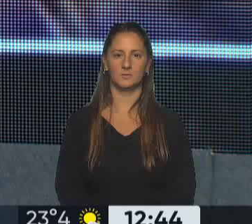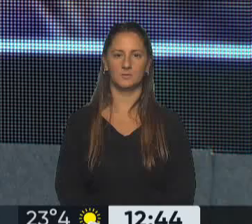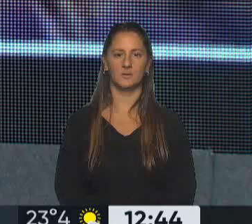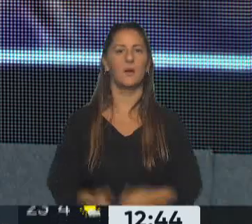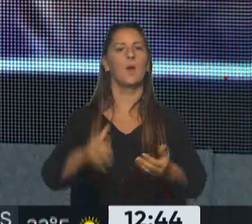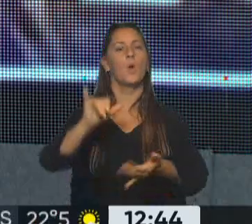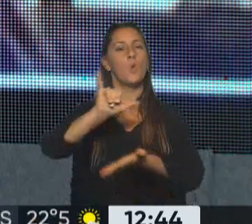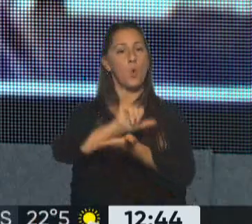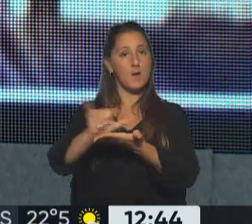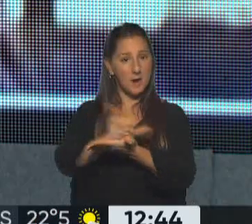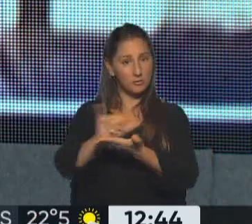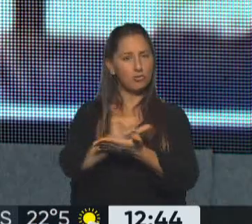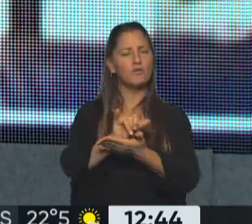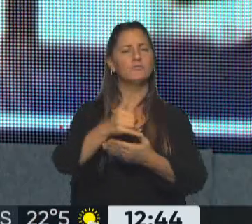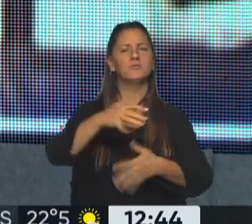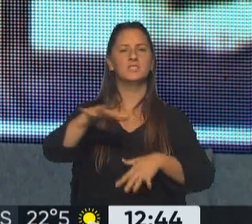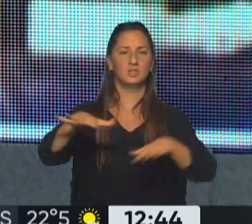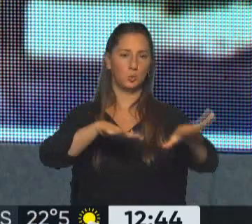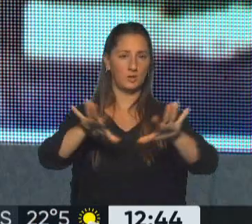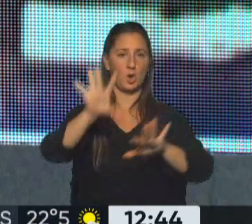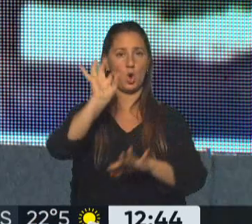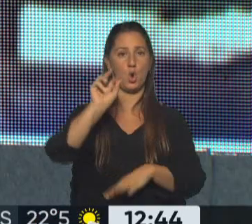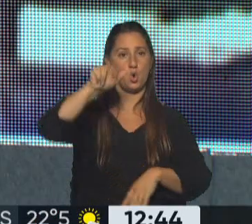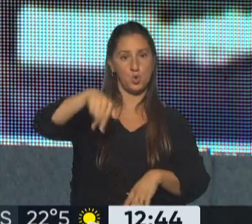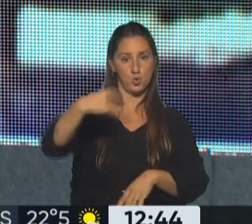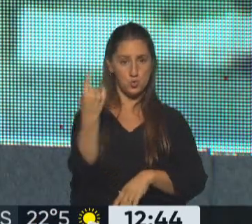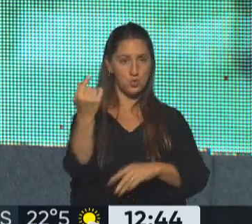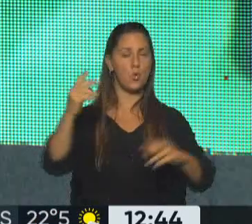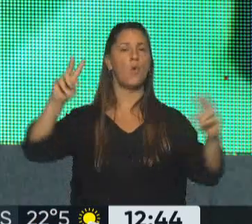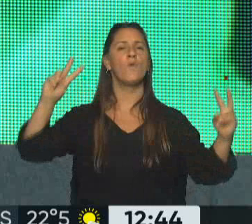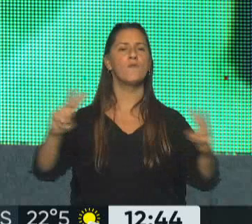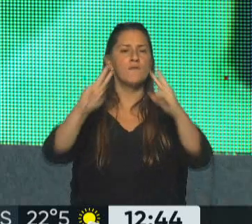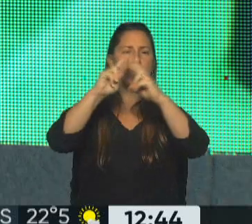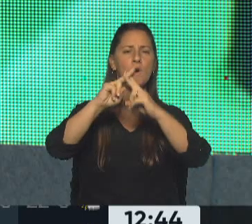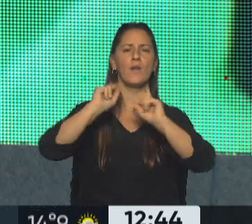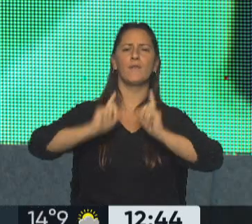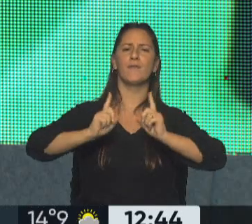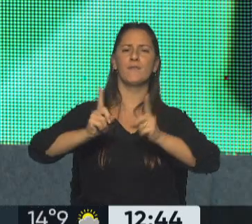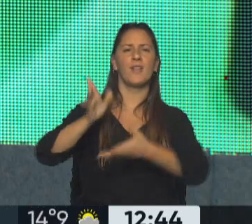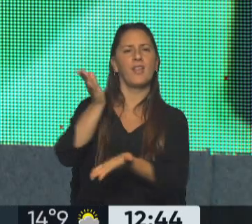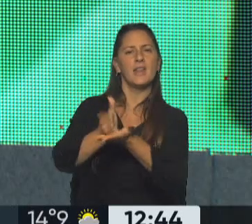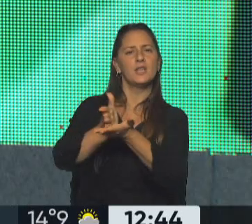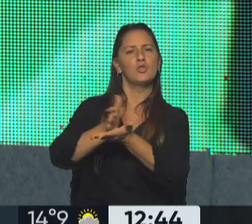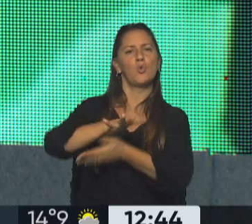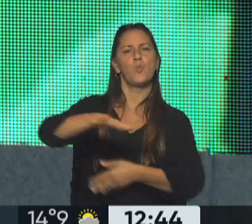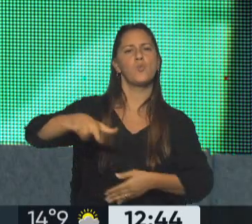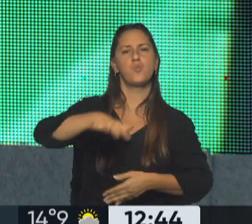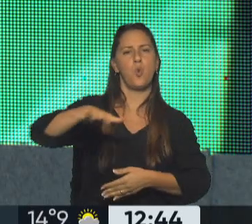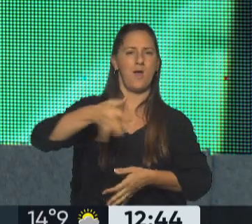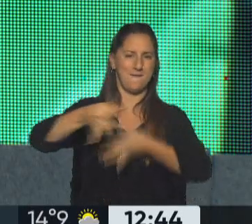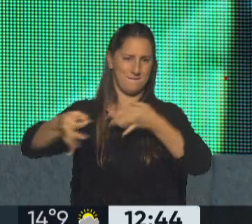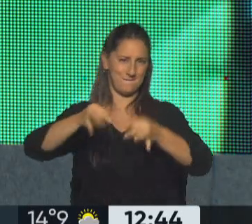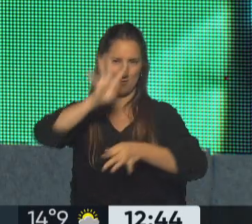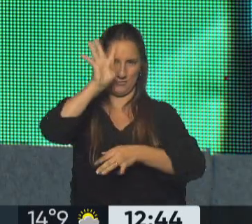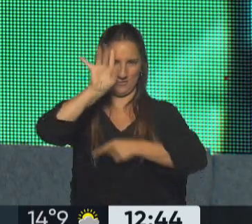Arrancó en Nueva York en el contexto de las Naciones Unidas el Foro Permanente por el Derecho de los Pueblos Indígenas, un foro que se repite,